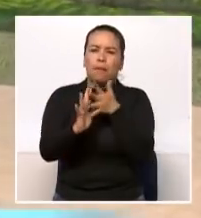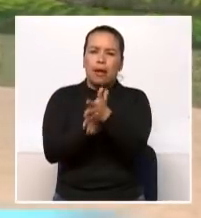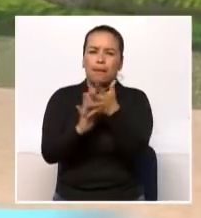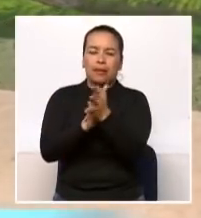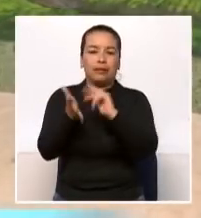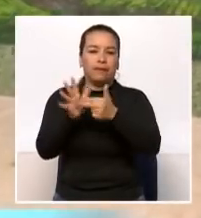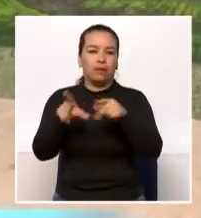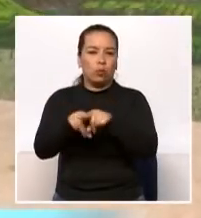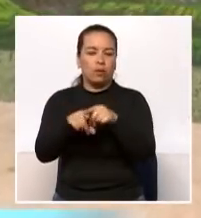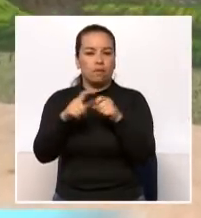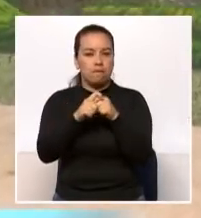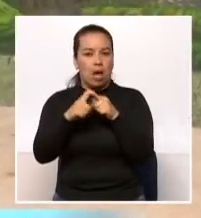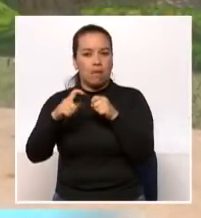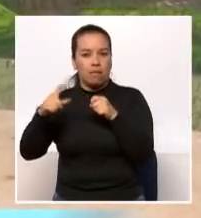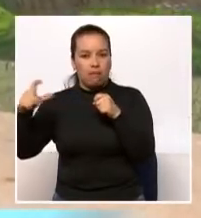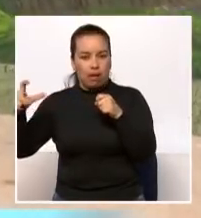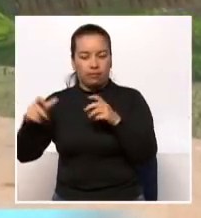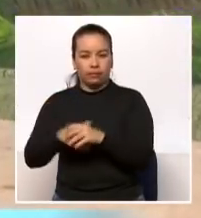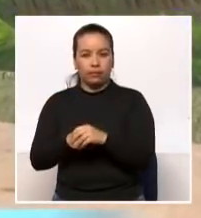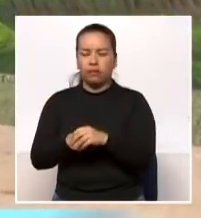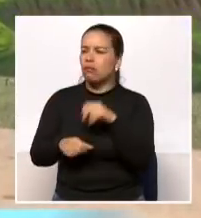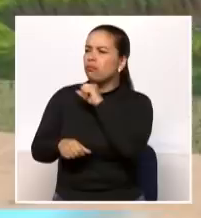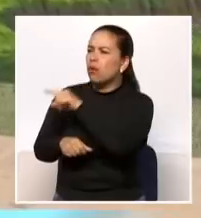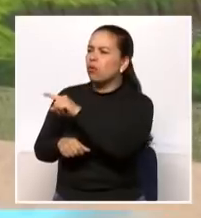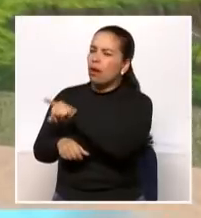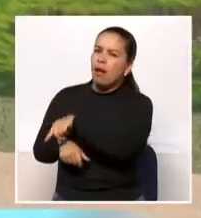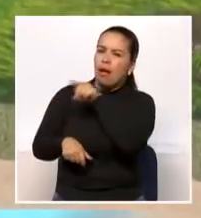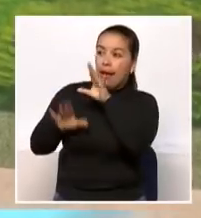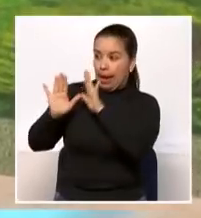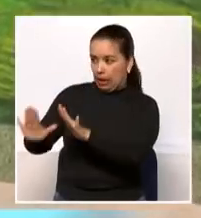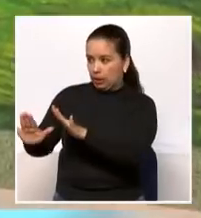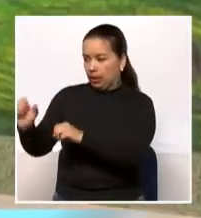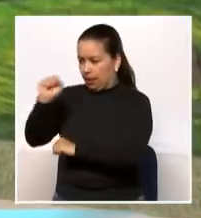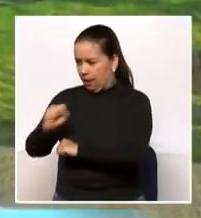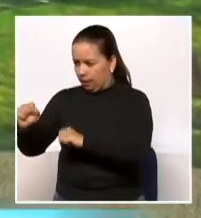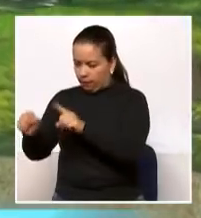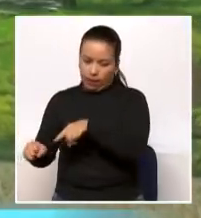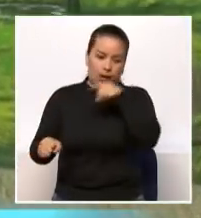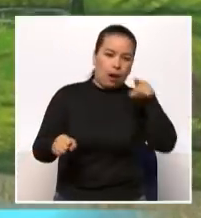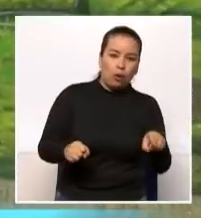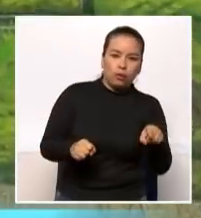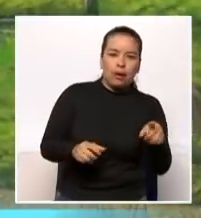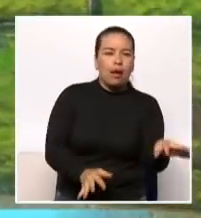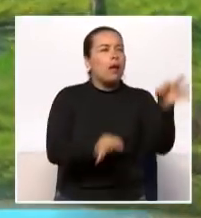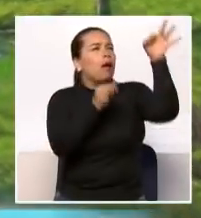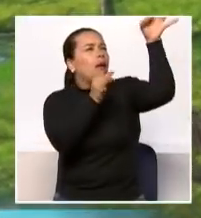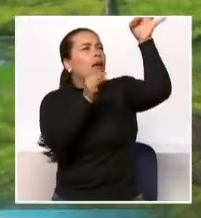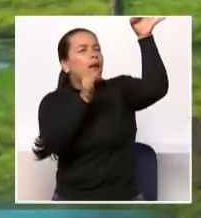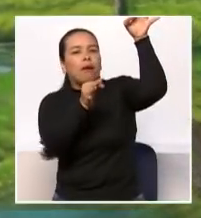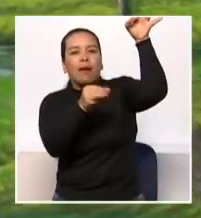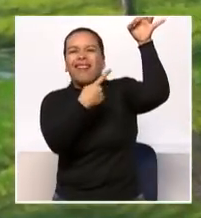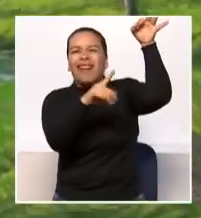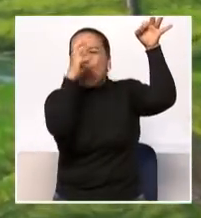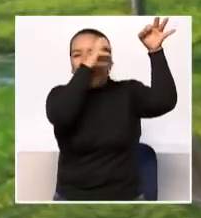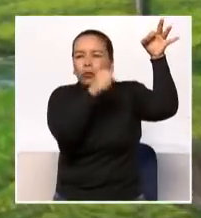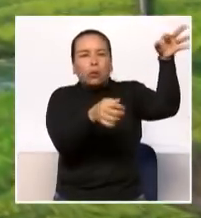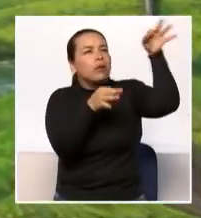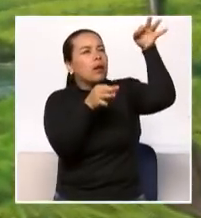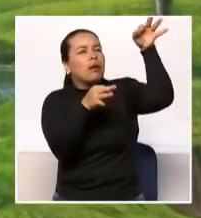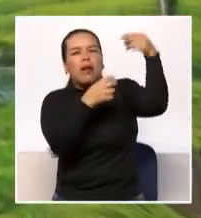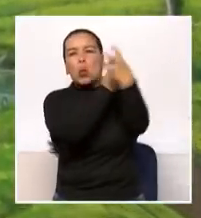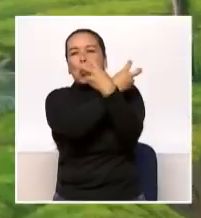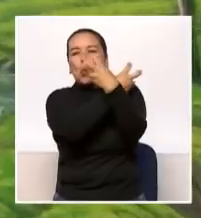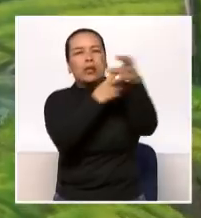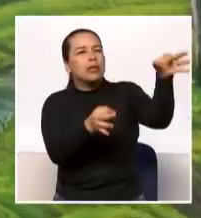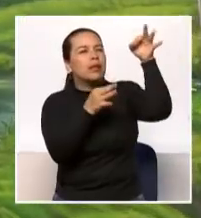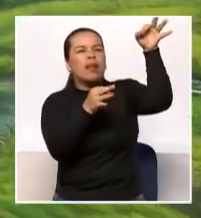ondas. Y entonces, ¿qué es la radiografía? Exactamente, entonces, esto es una onda mecánica, como